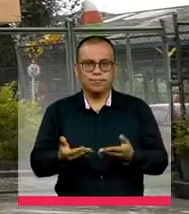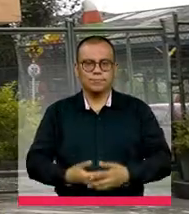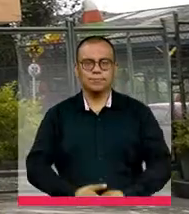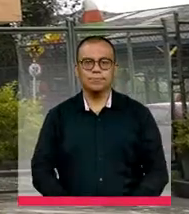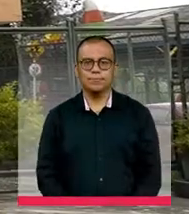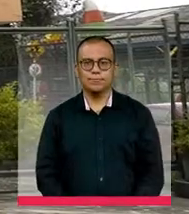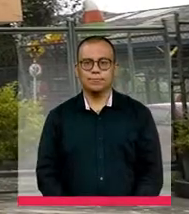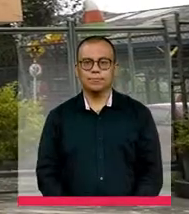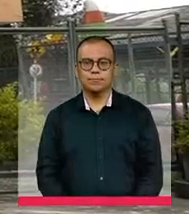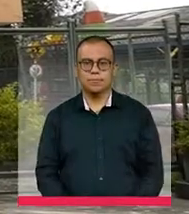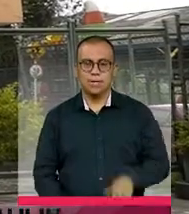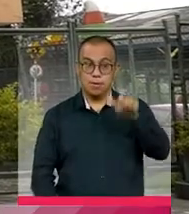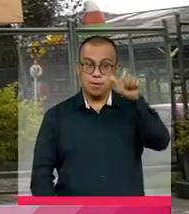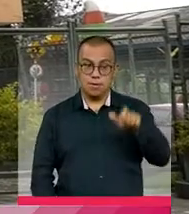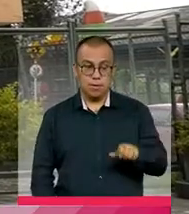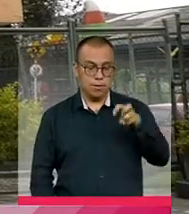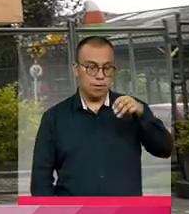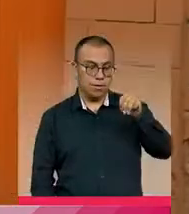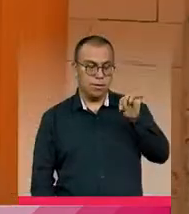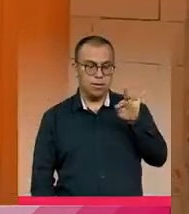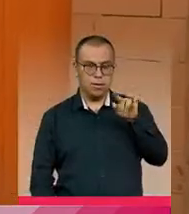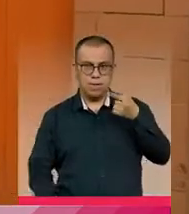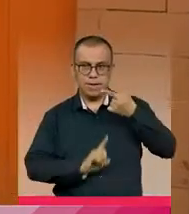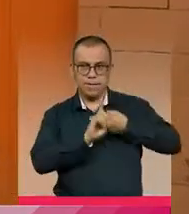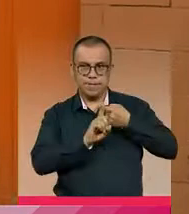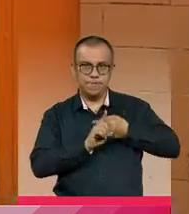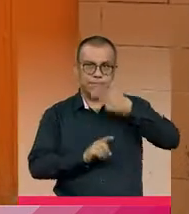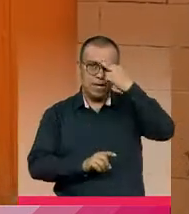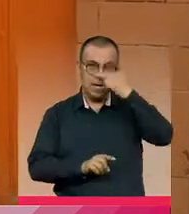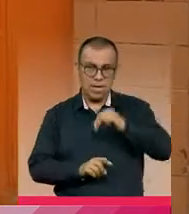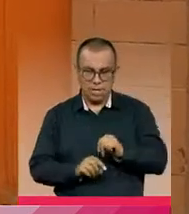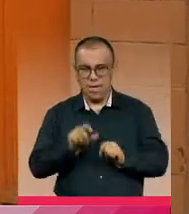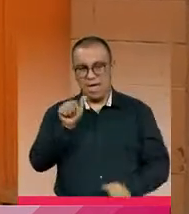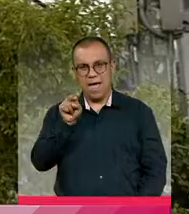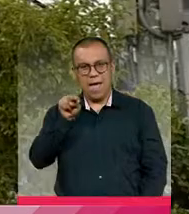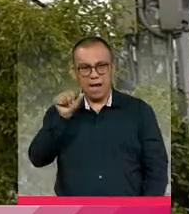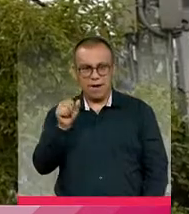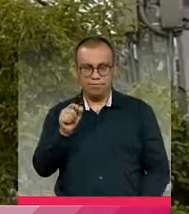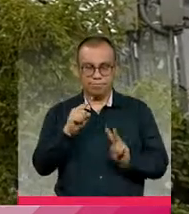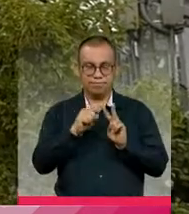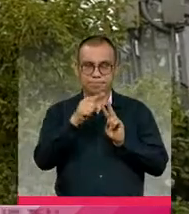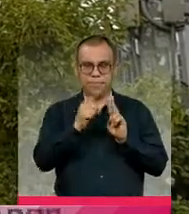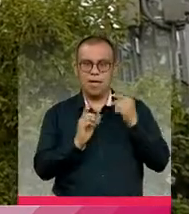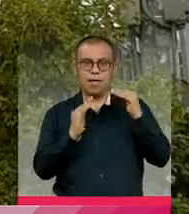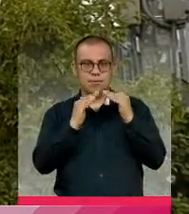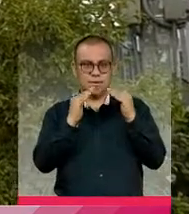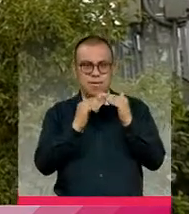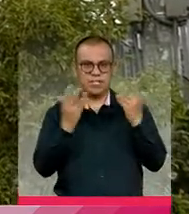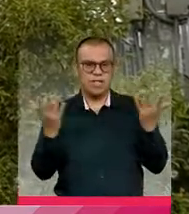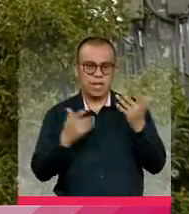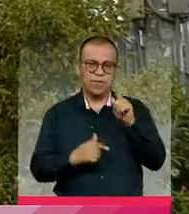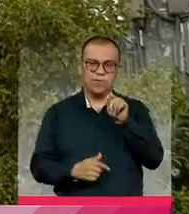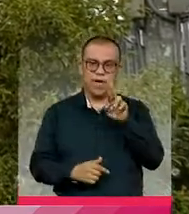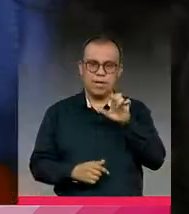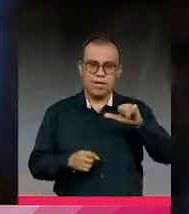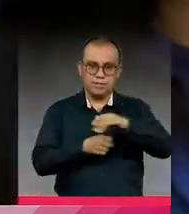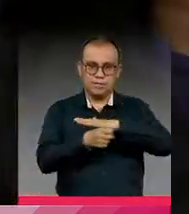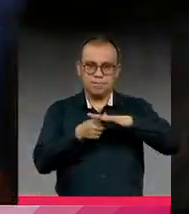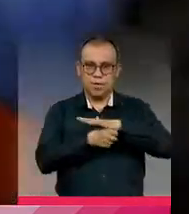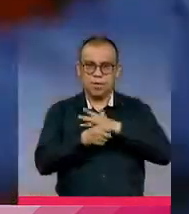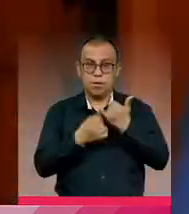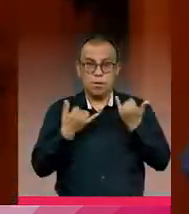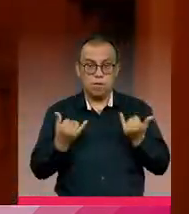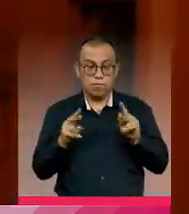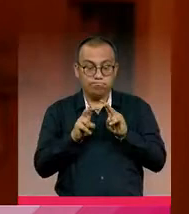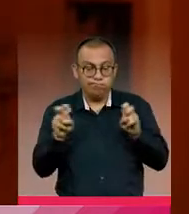marta mireya ramírez viven ardiendo junto a su hija ana marcela ordúz en esta casa del barrio las ferias en bogotá en este